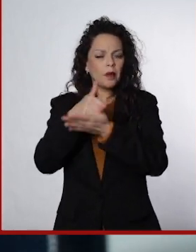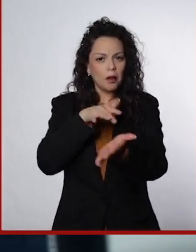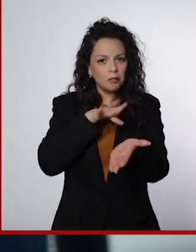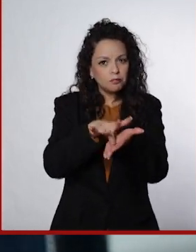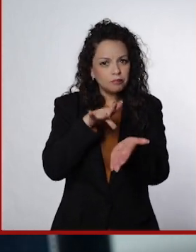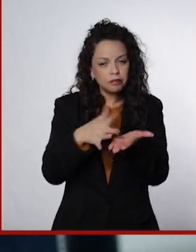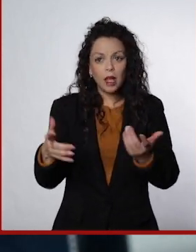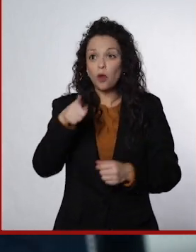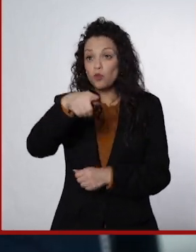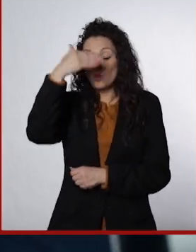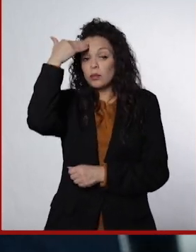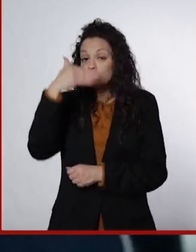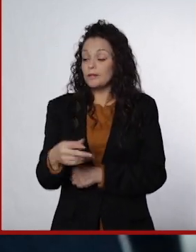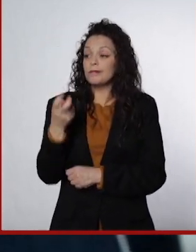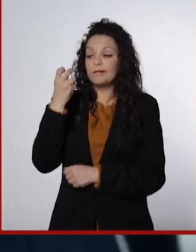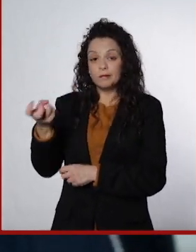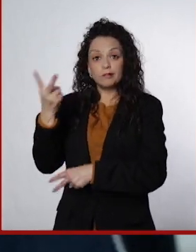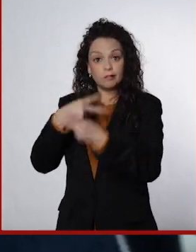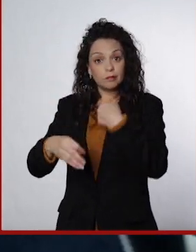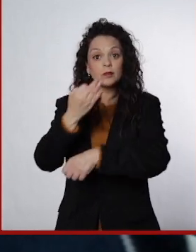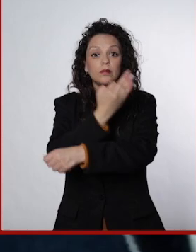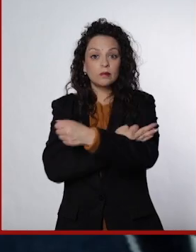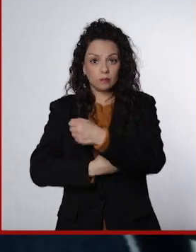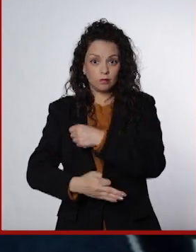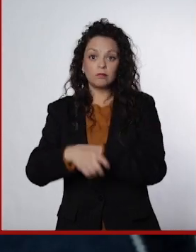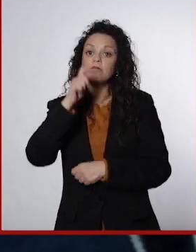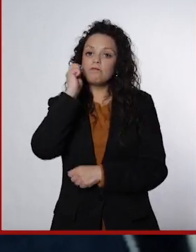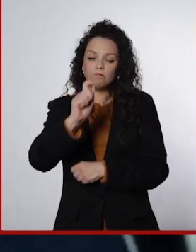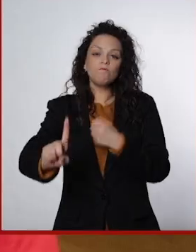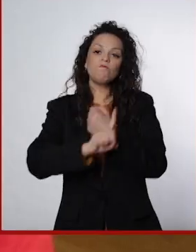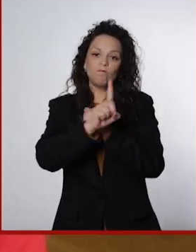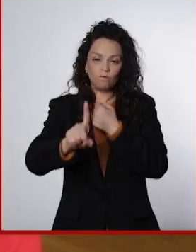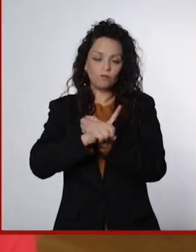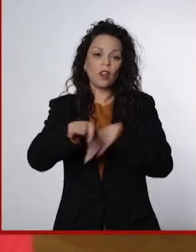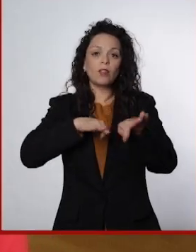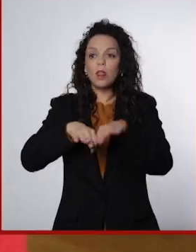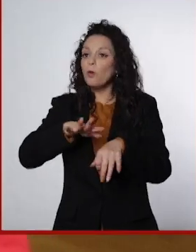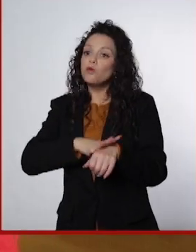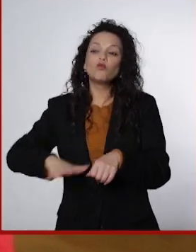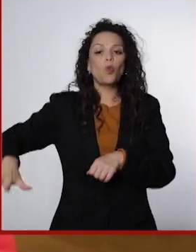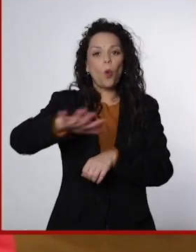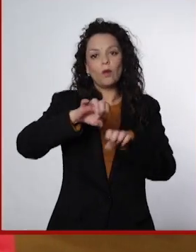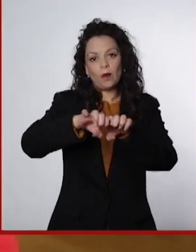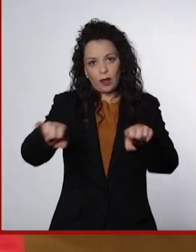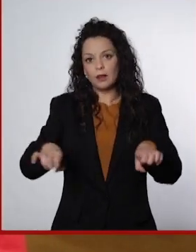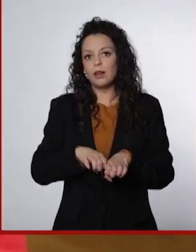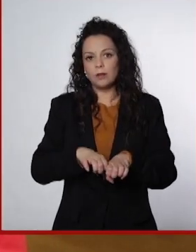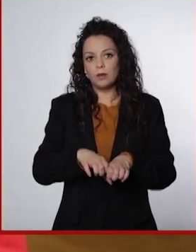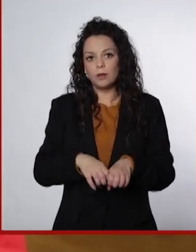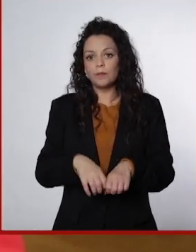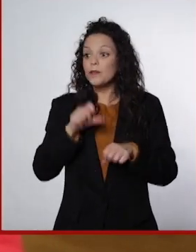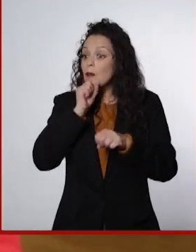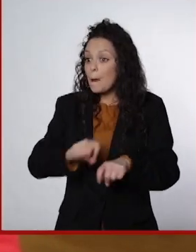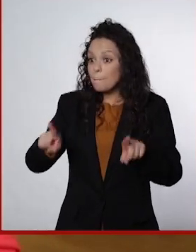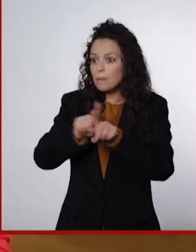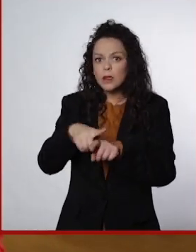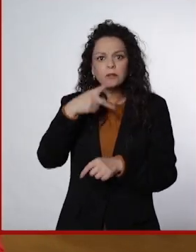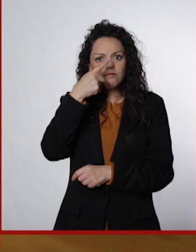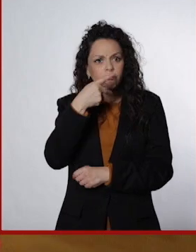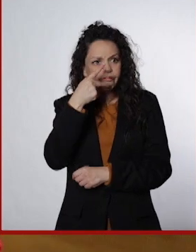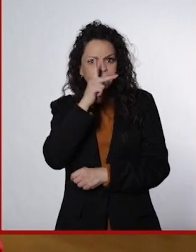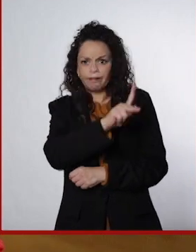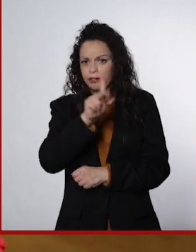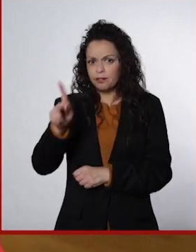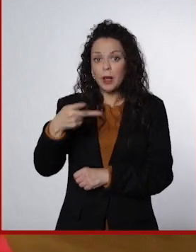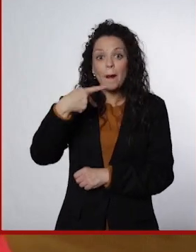sabes que estos retardos afectan el trabajo de todo el equipo. Lo mismo, pero dicho de manera totalmente distinta, sin